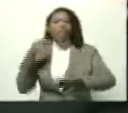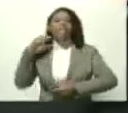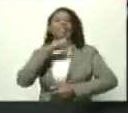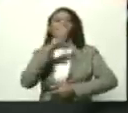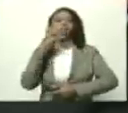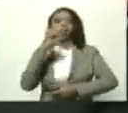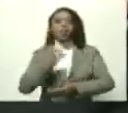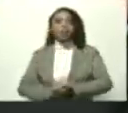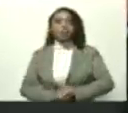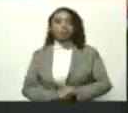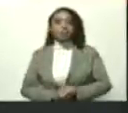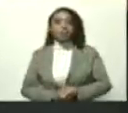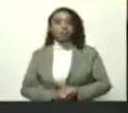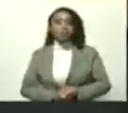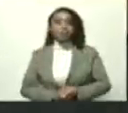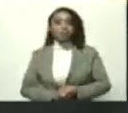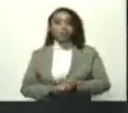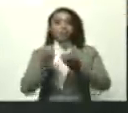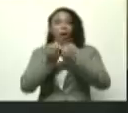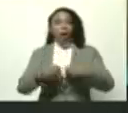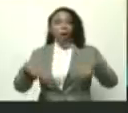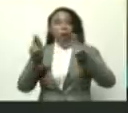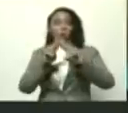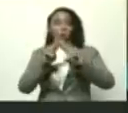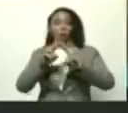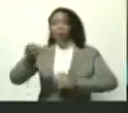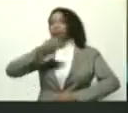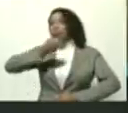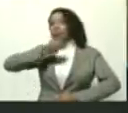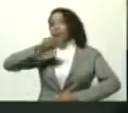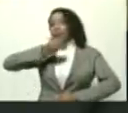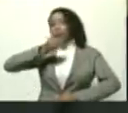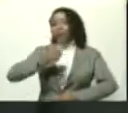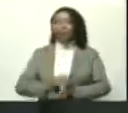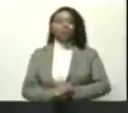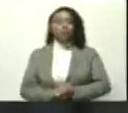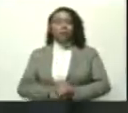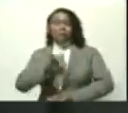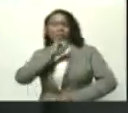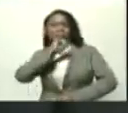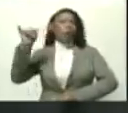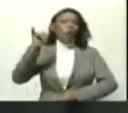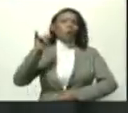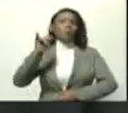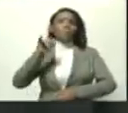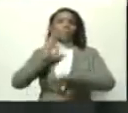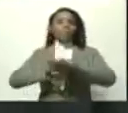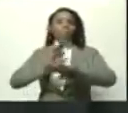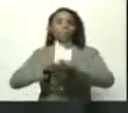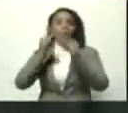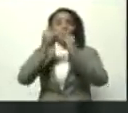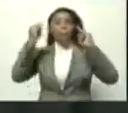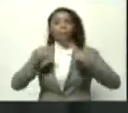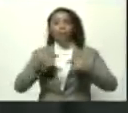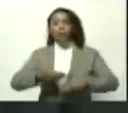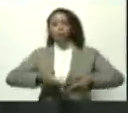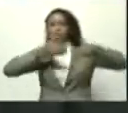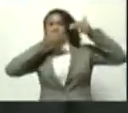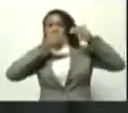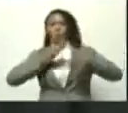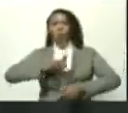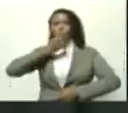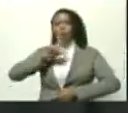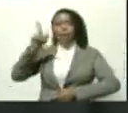Duque. En Naciones Unidas y en ruedas de prensa denunciamos la existencia de campamentos terroristas